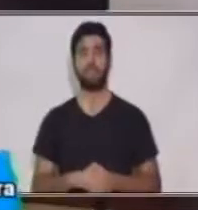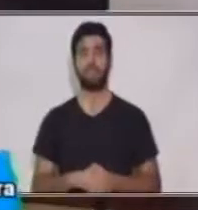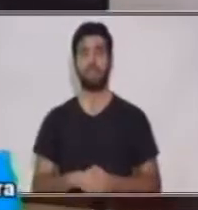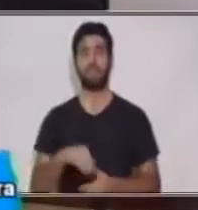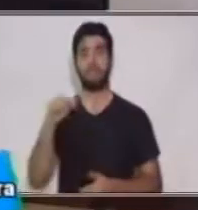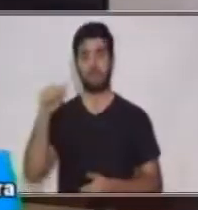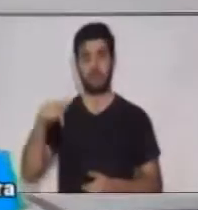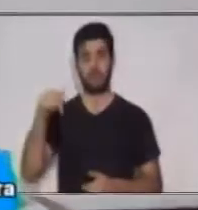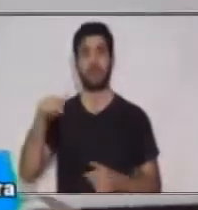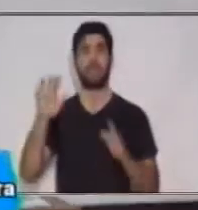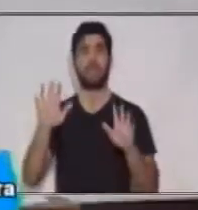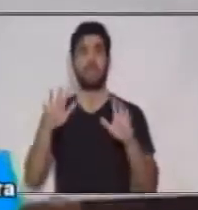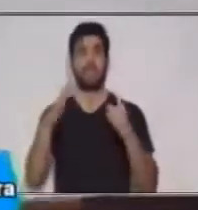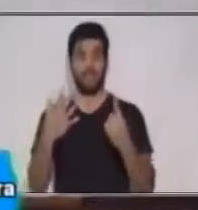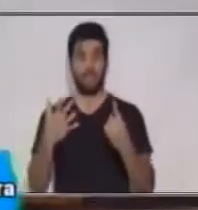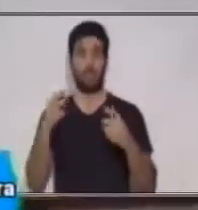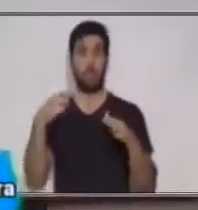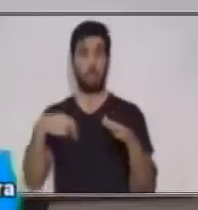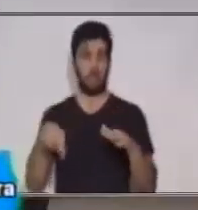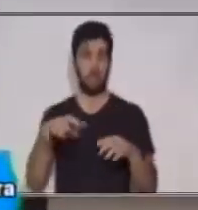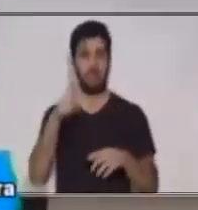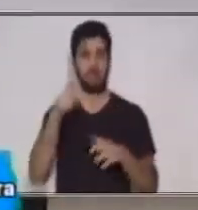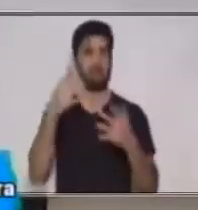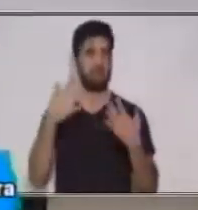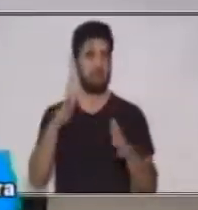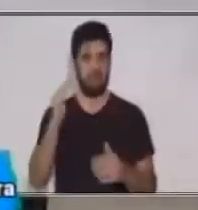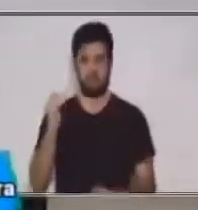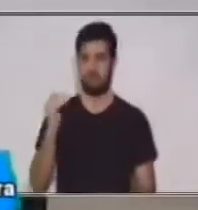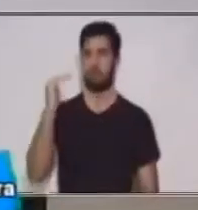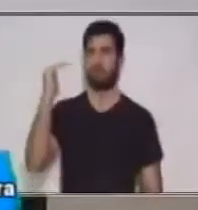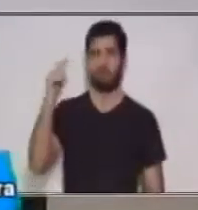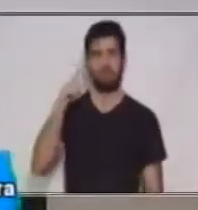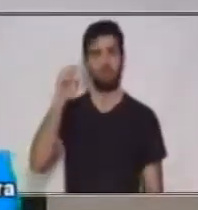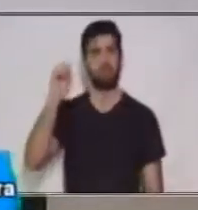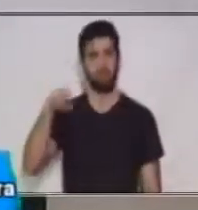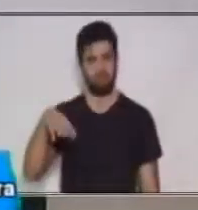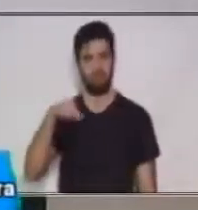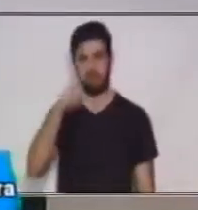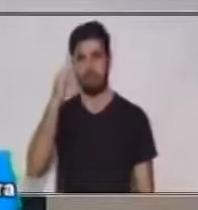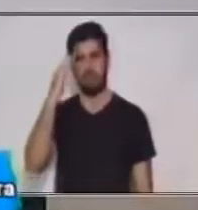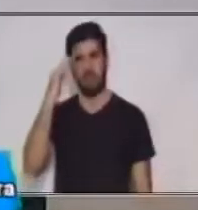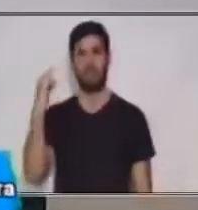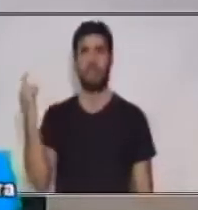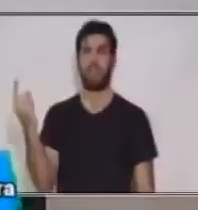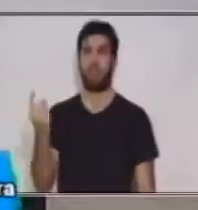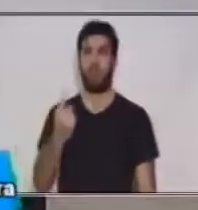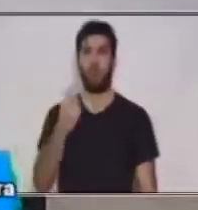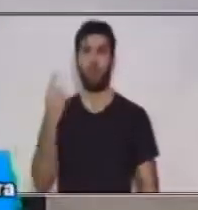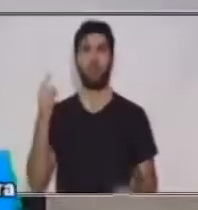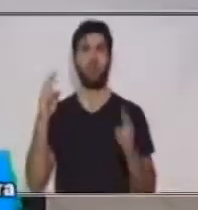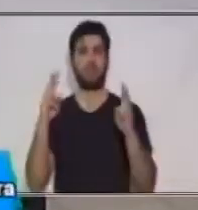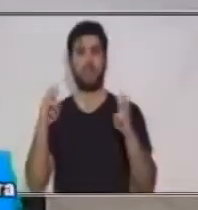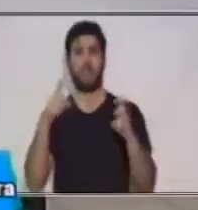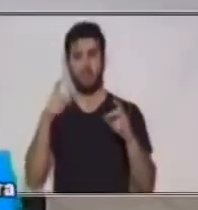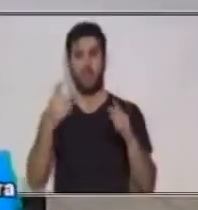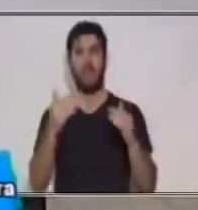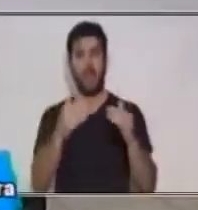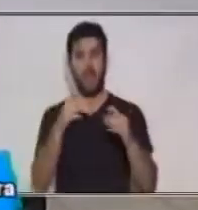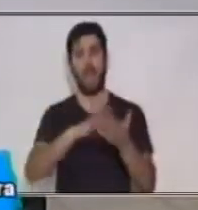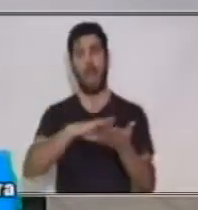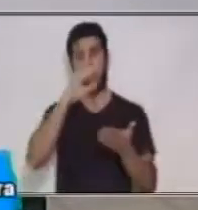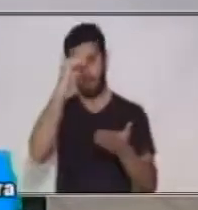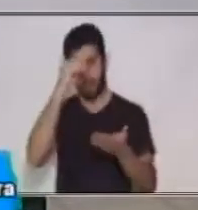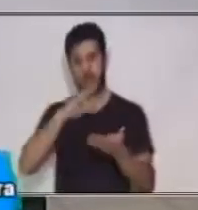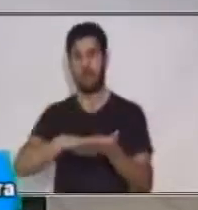Sexto grado primaria, ya. Ustedes ya están un poquito grandes, han pasado toda la etapa de la primaria aprendiendo y